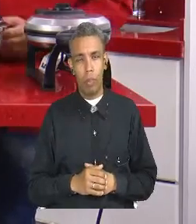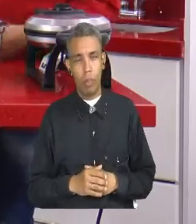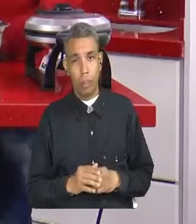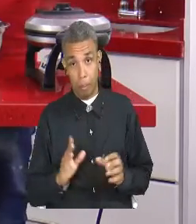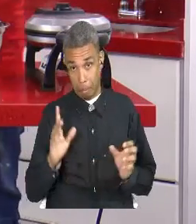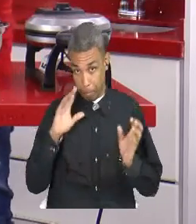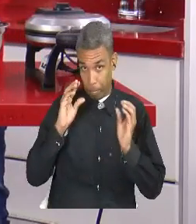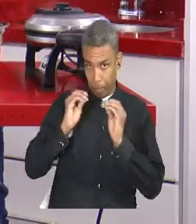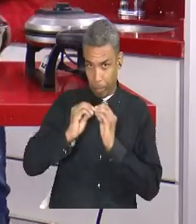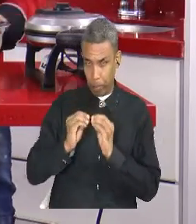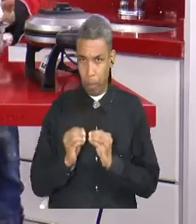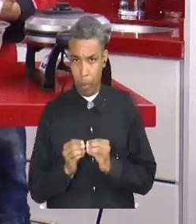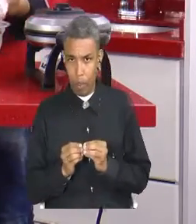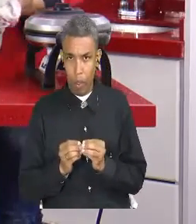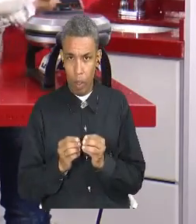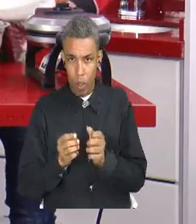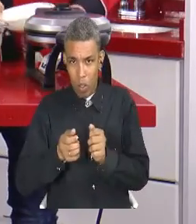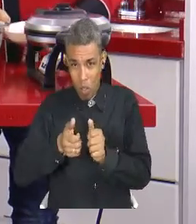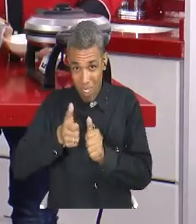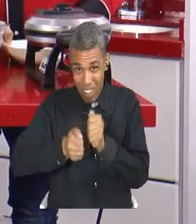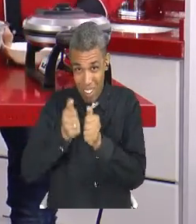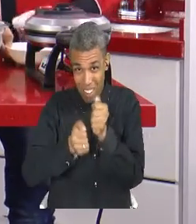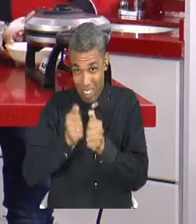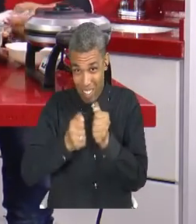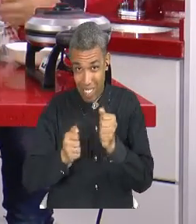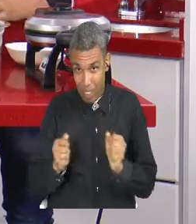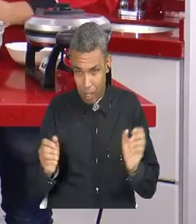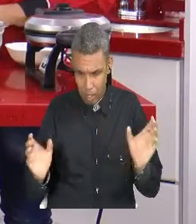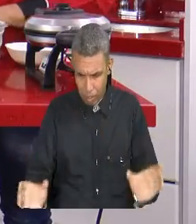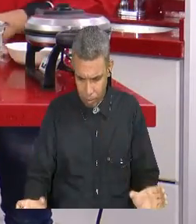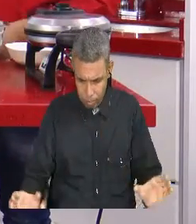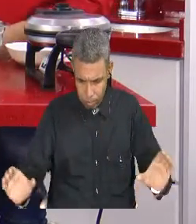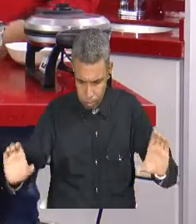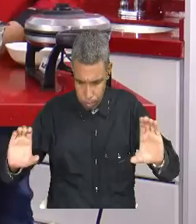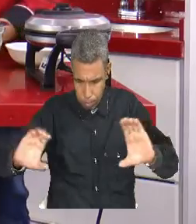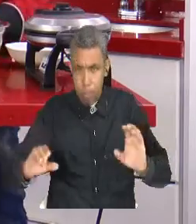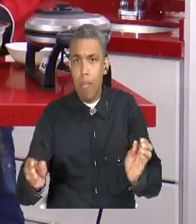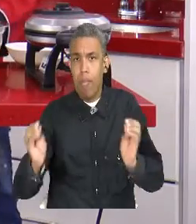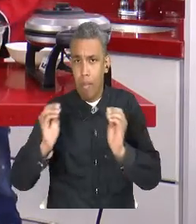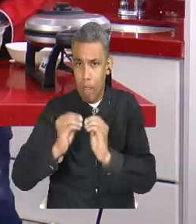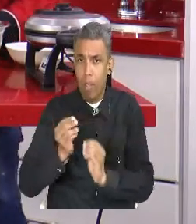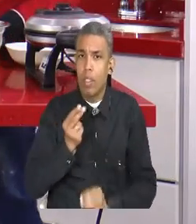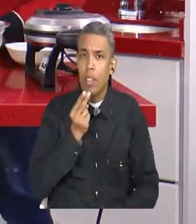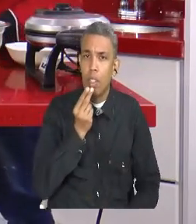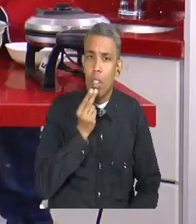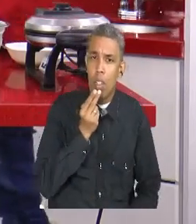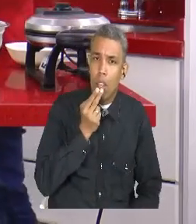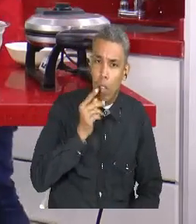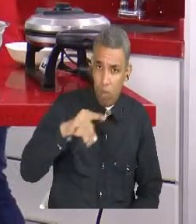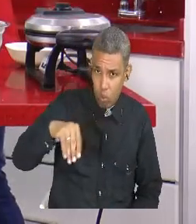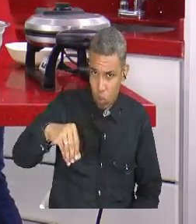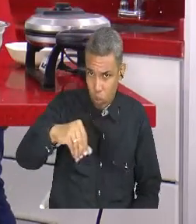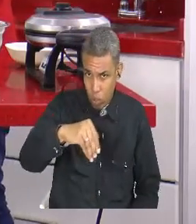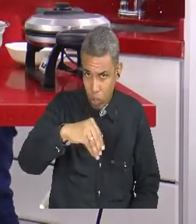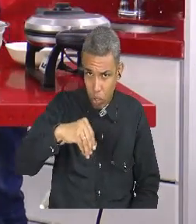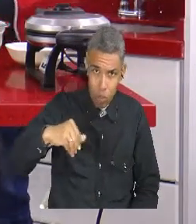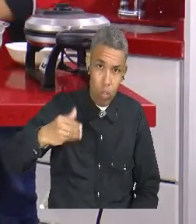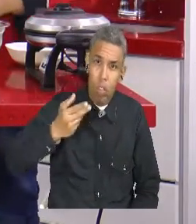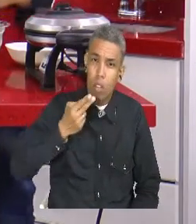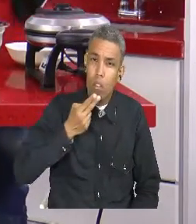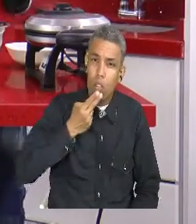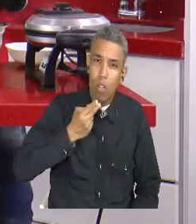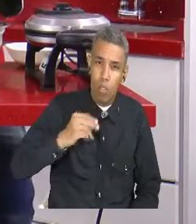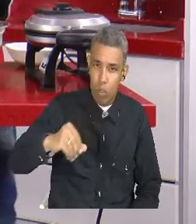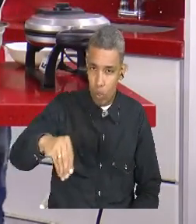Uh-huh. Ok, yo por acá voy a retirar, voy a secar un poco. Aquí voy a agregar, digamos, el azúcar para poder disolver, que yo llevo dos cucharaditas. ¿Me prestas,